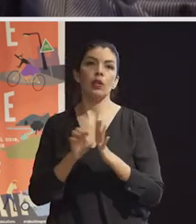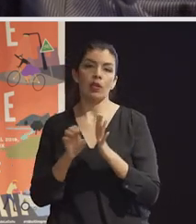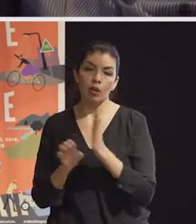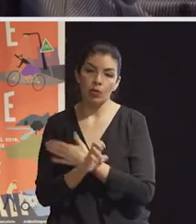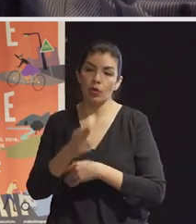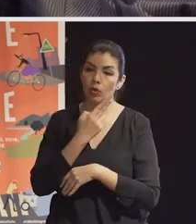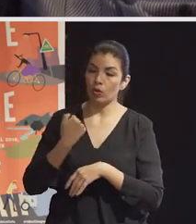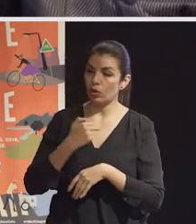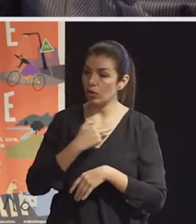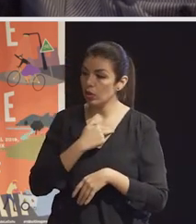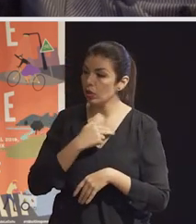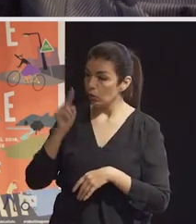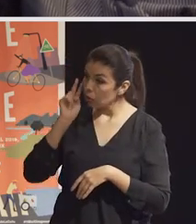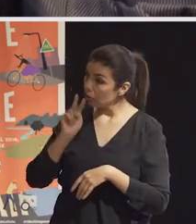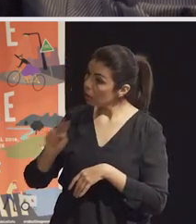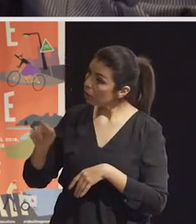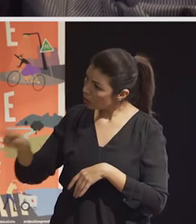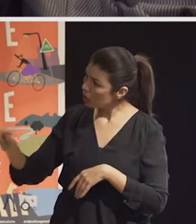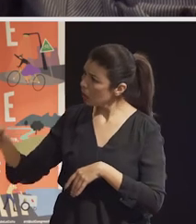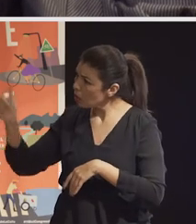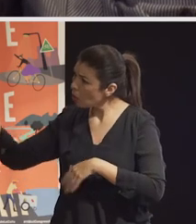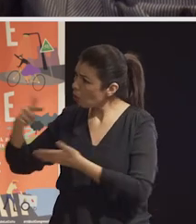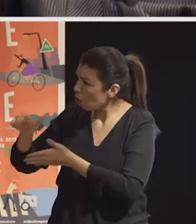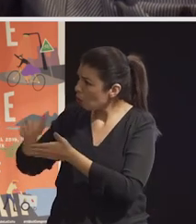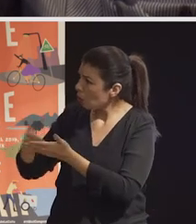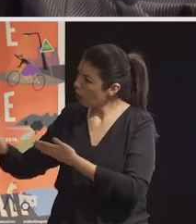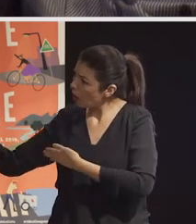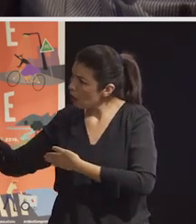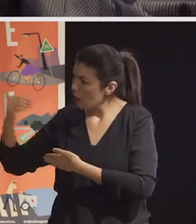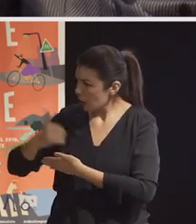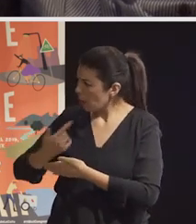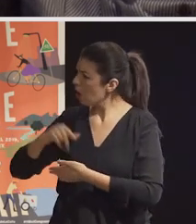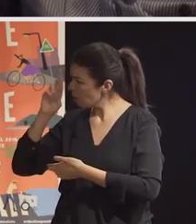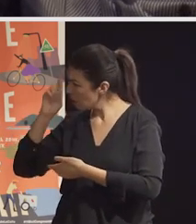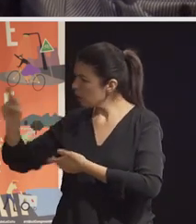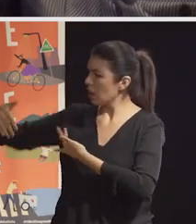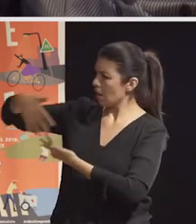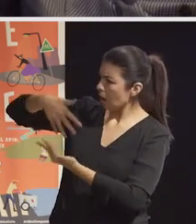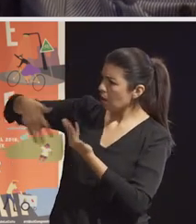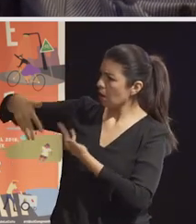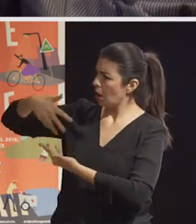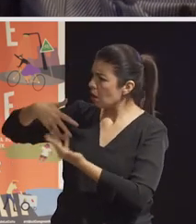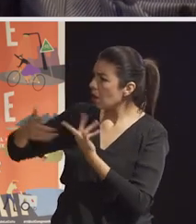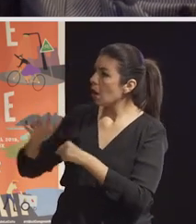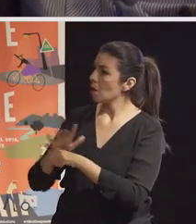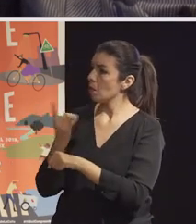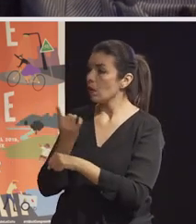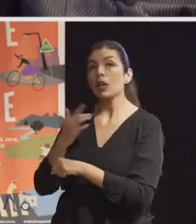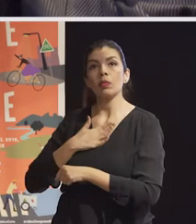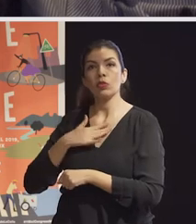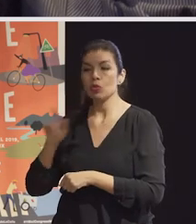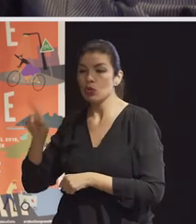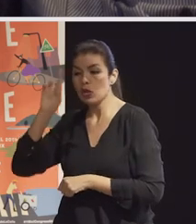nosotros vamos a estar mejor pero también veíamos que lo que queremos hacer más